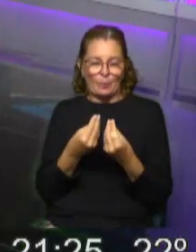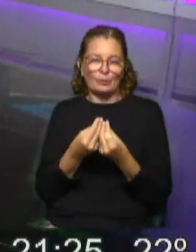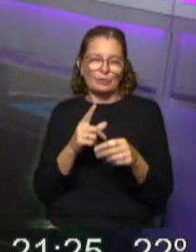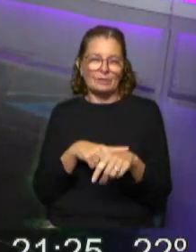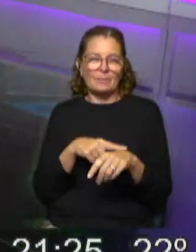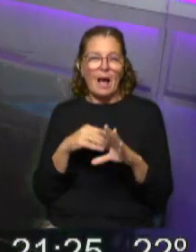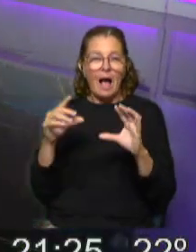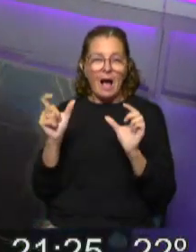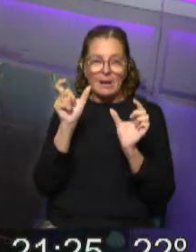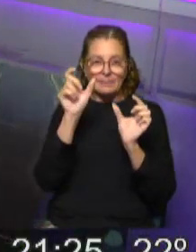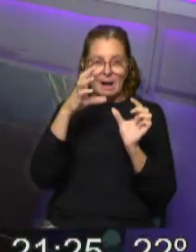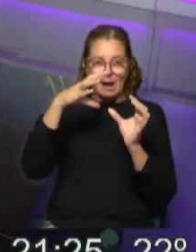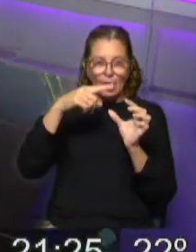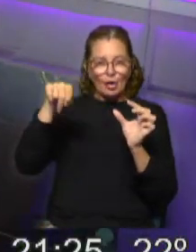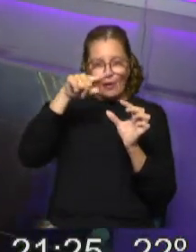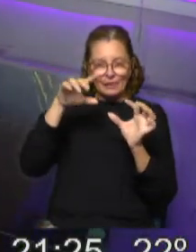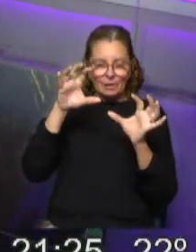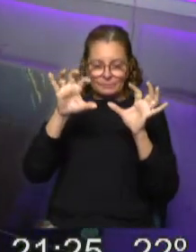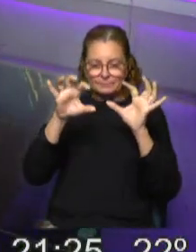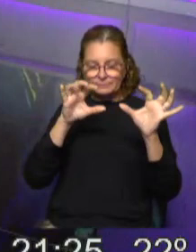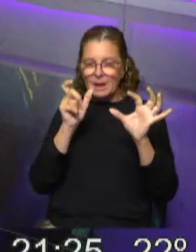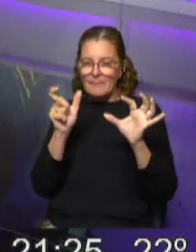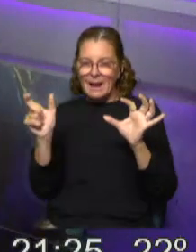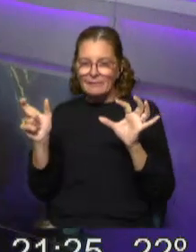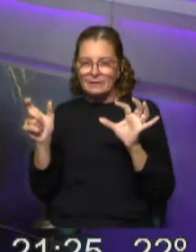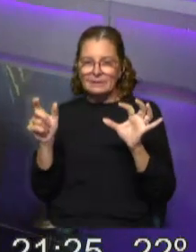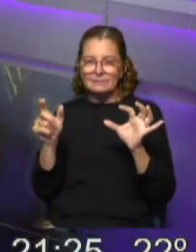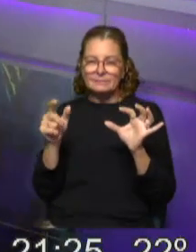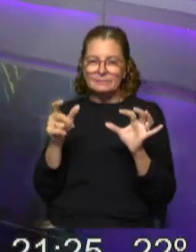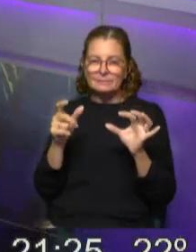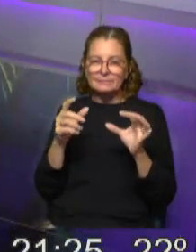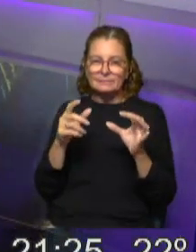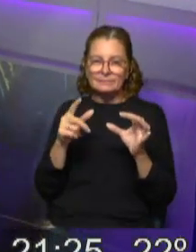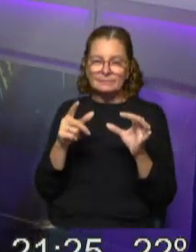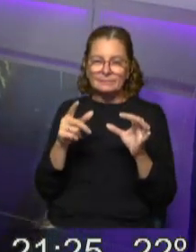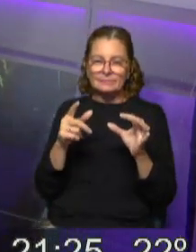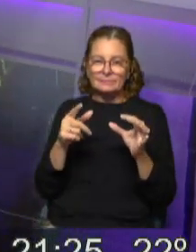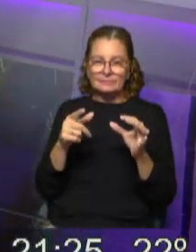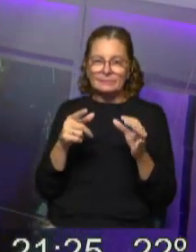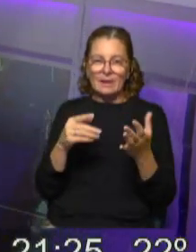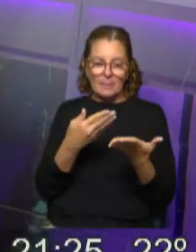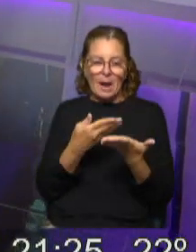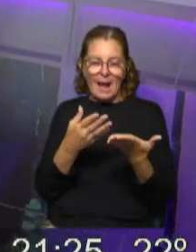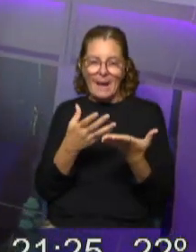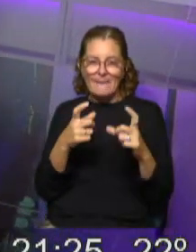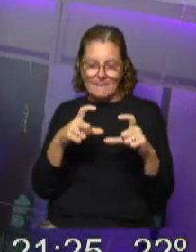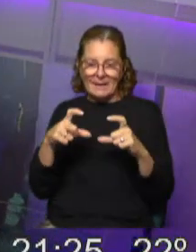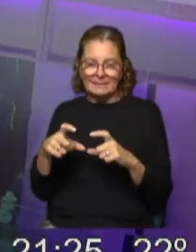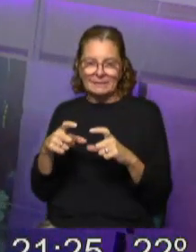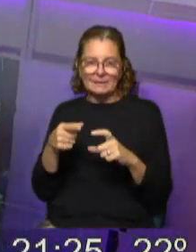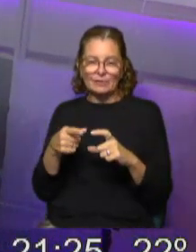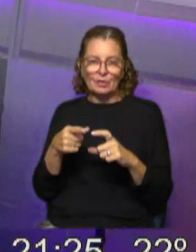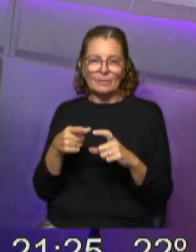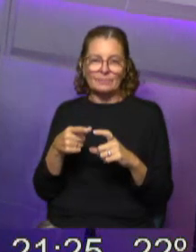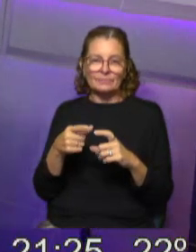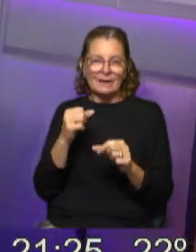hay diálogos, globitos de diálogo, pero... O sea, hay imágenes que pueden resumir unas páginas de tu novela. Exacto, y eso es